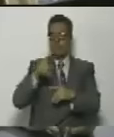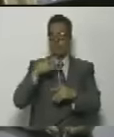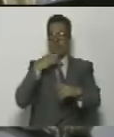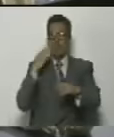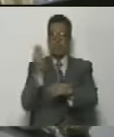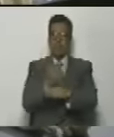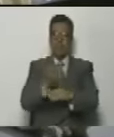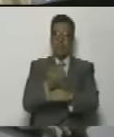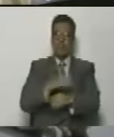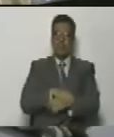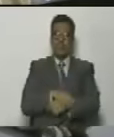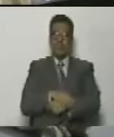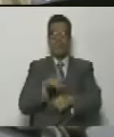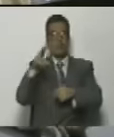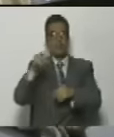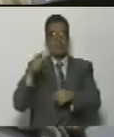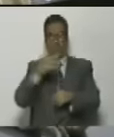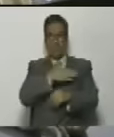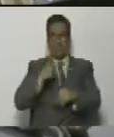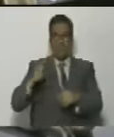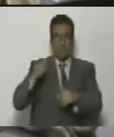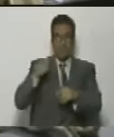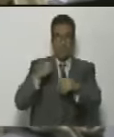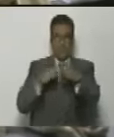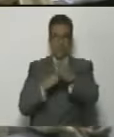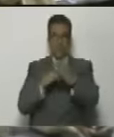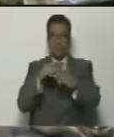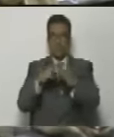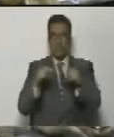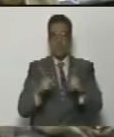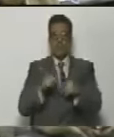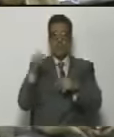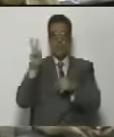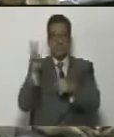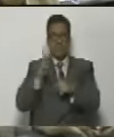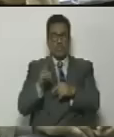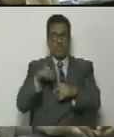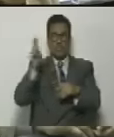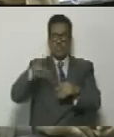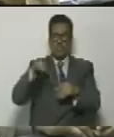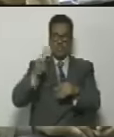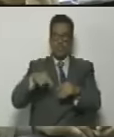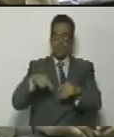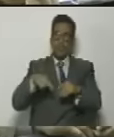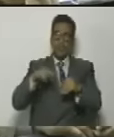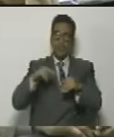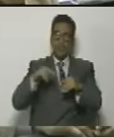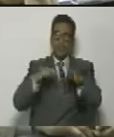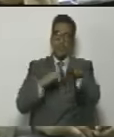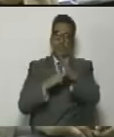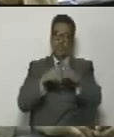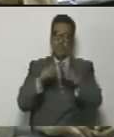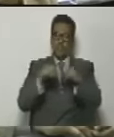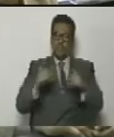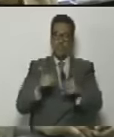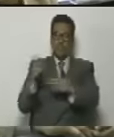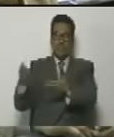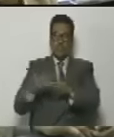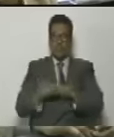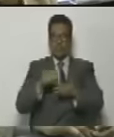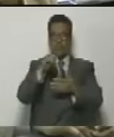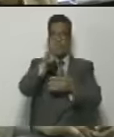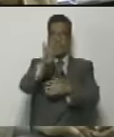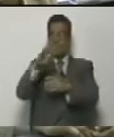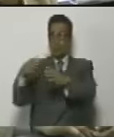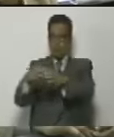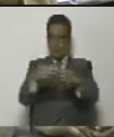piden sanciones, no los que quieren condicionar. Venezuela jamás se va a dejar condicionar. Ayer recibimos cuatro